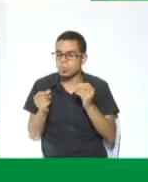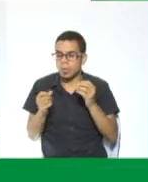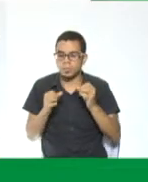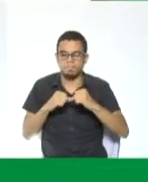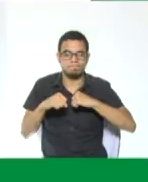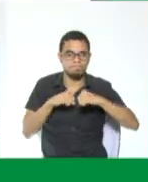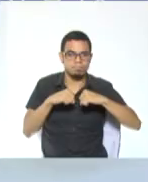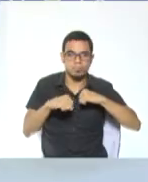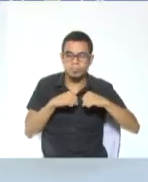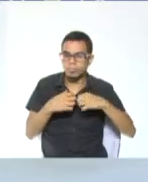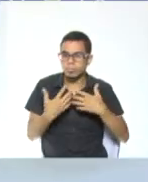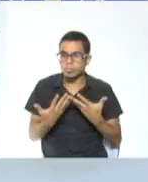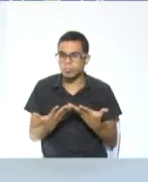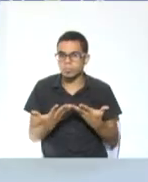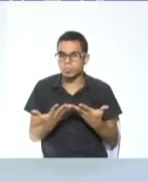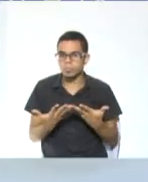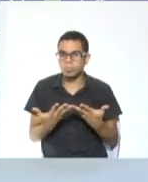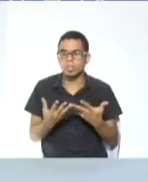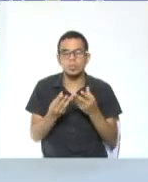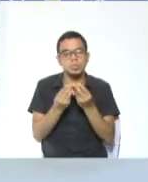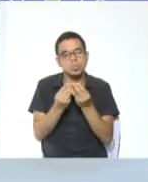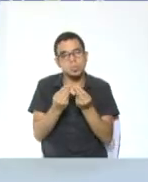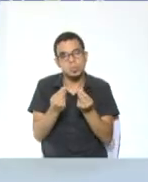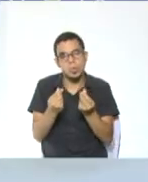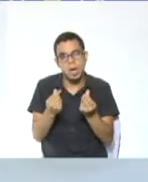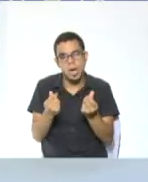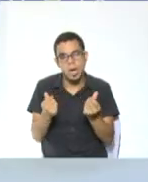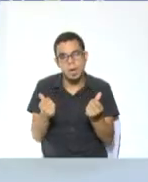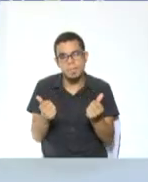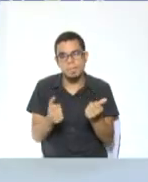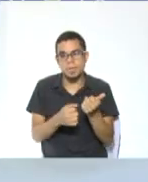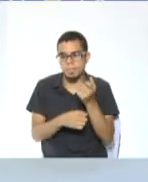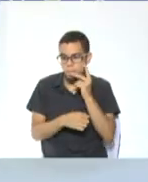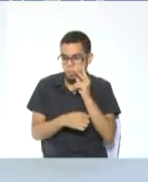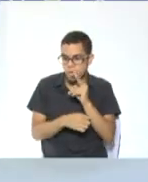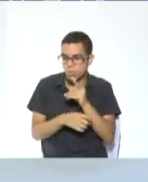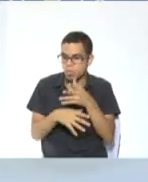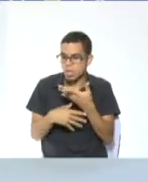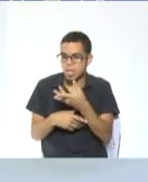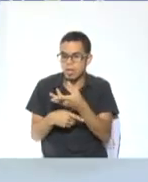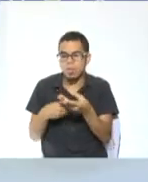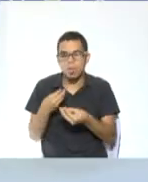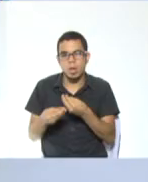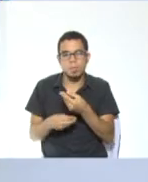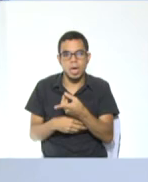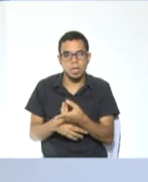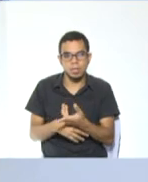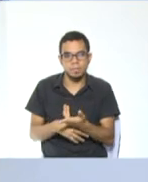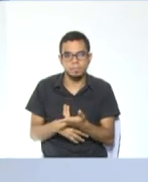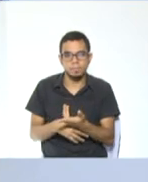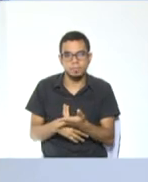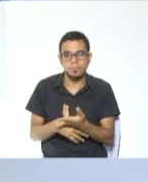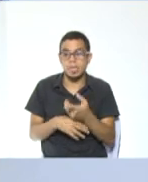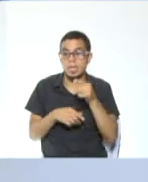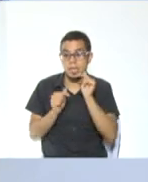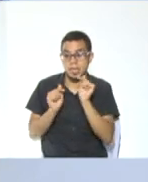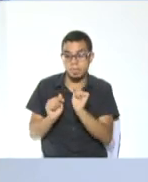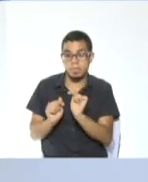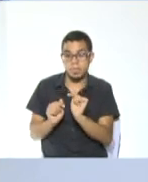deben hacer de forma suave, anticipando oralmente la acción que se va a realizar, evitando